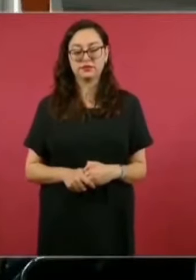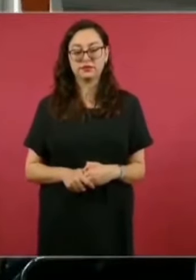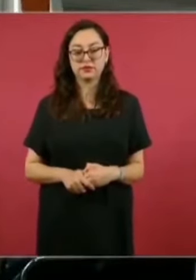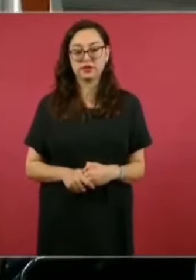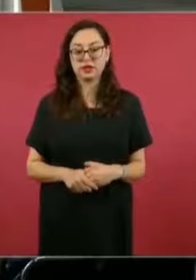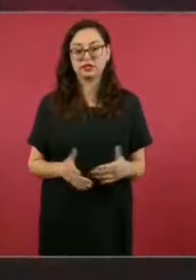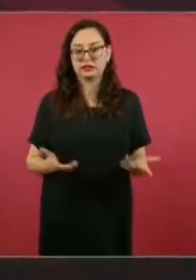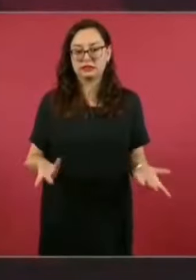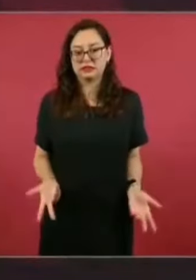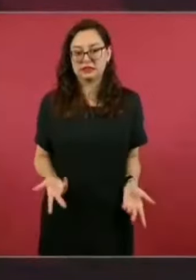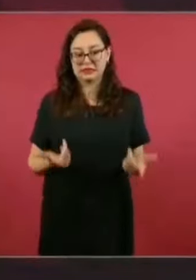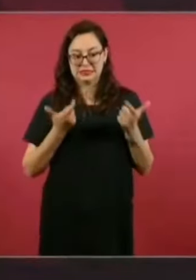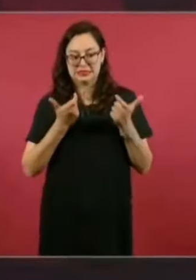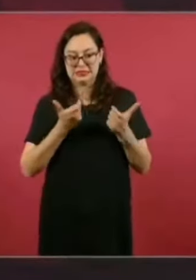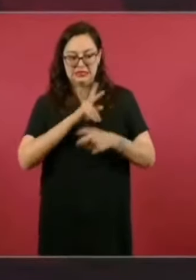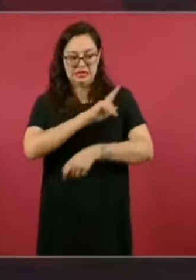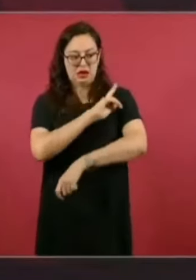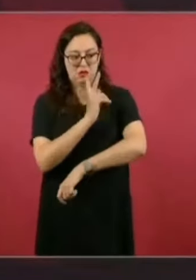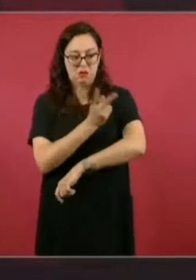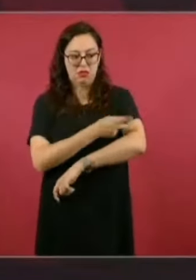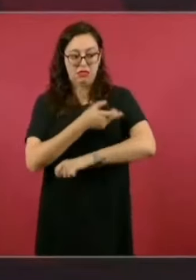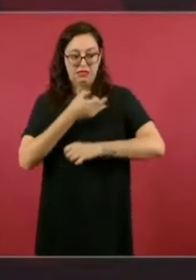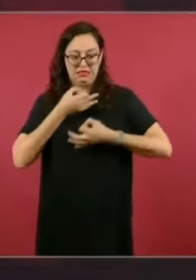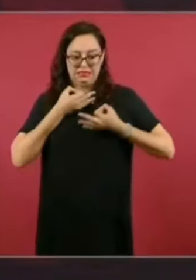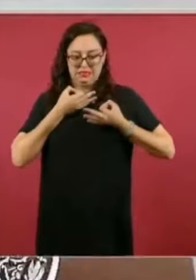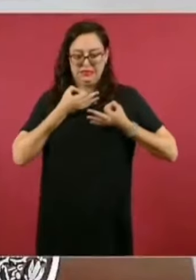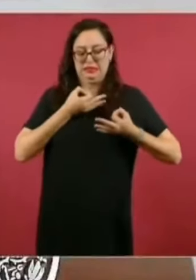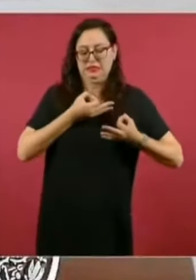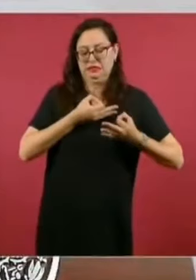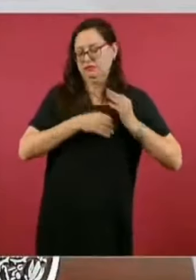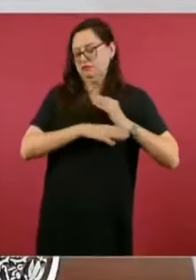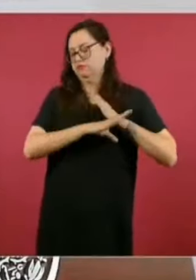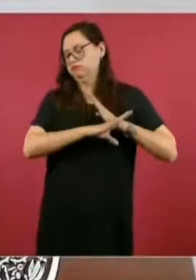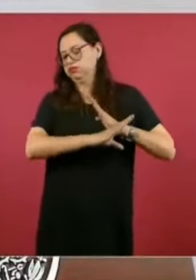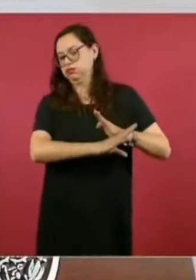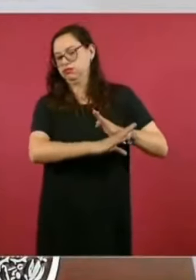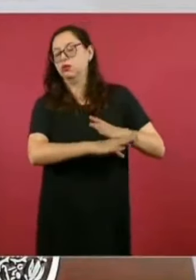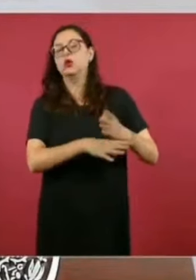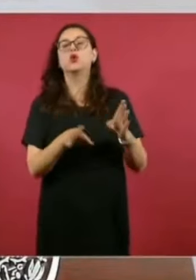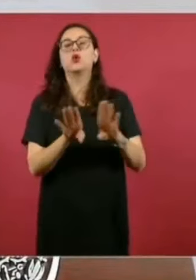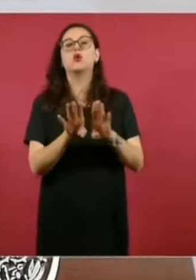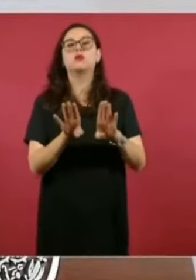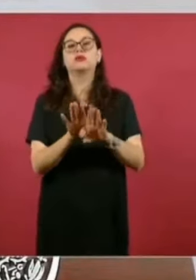resistir las tentaciones del poder cuando hay ideales, cuando hay principios,